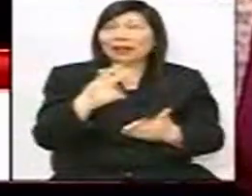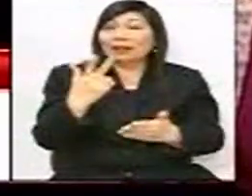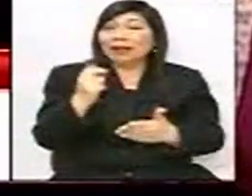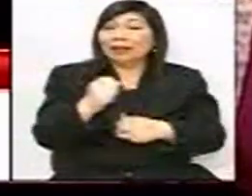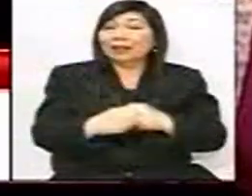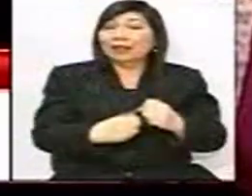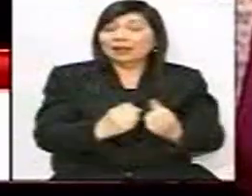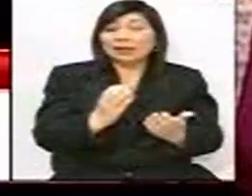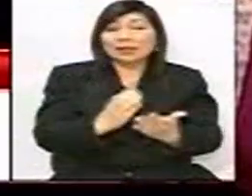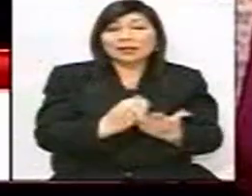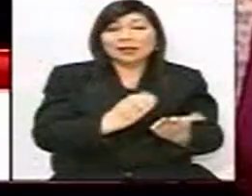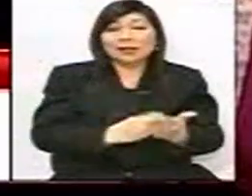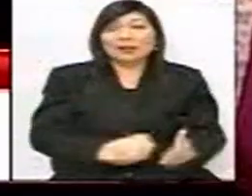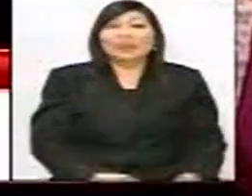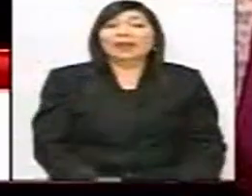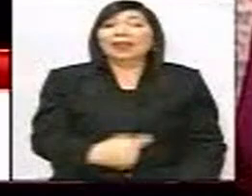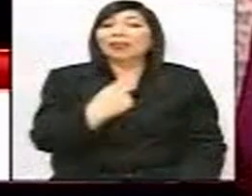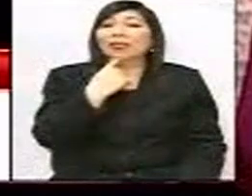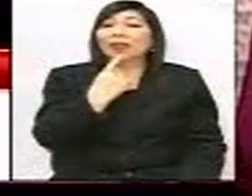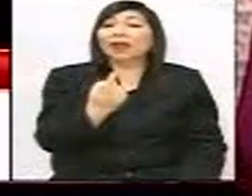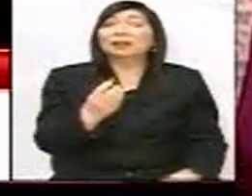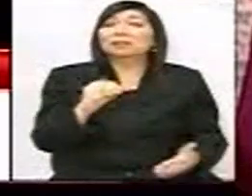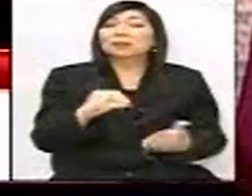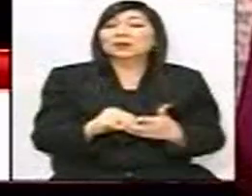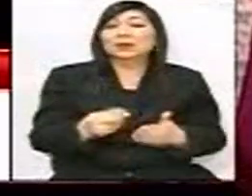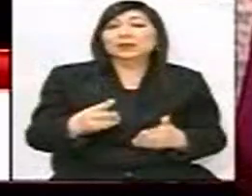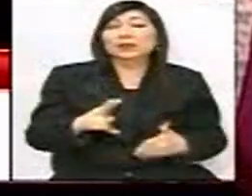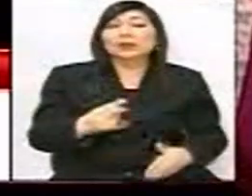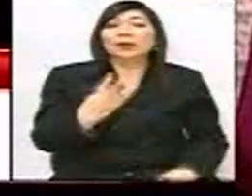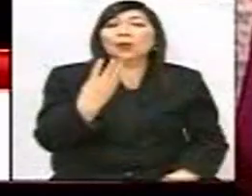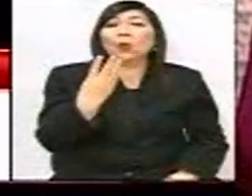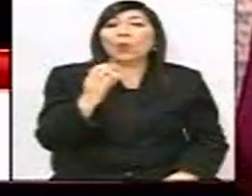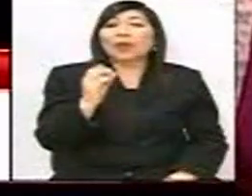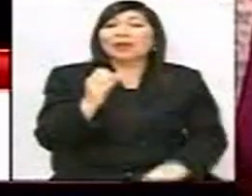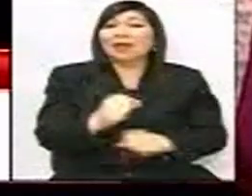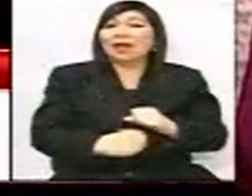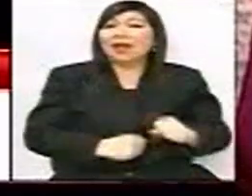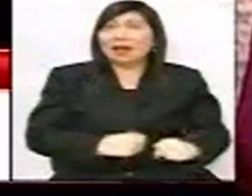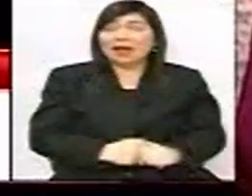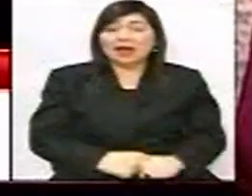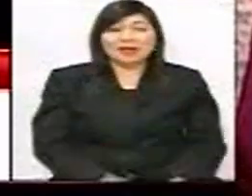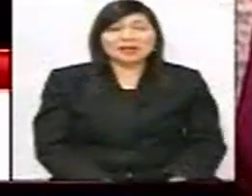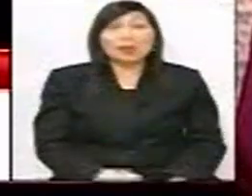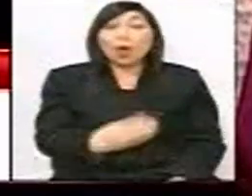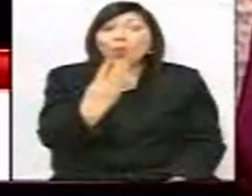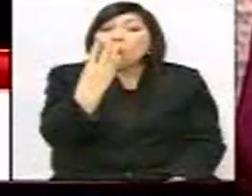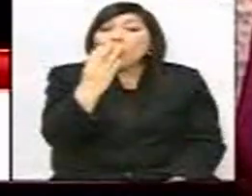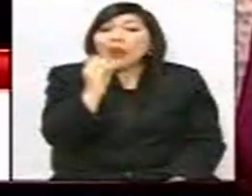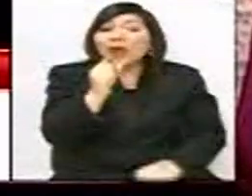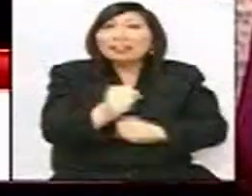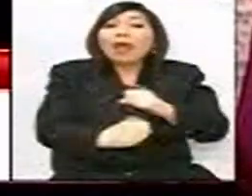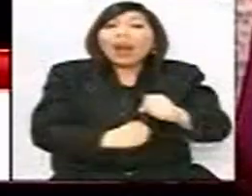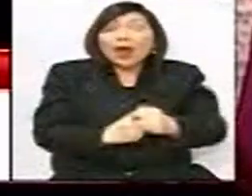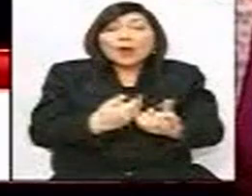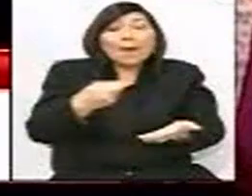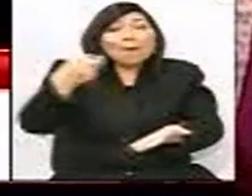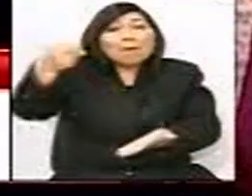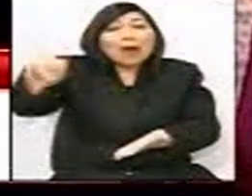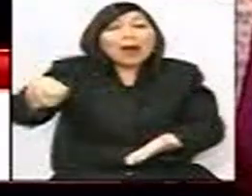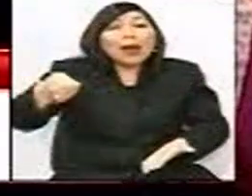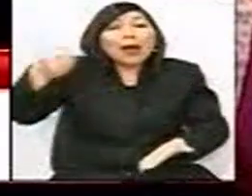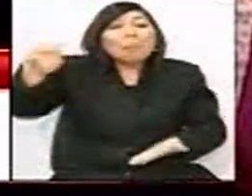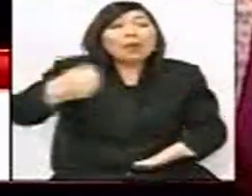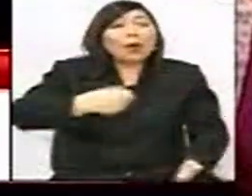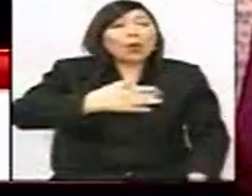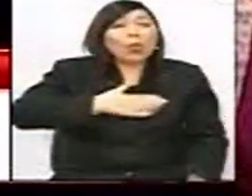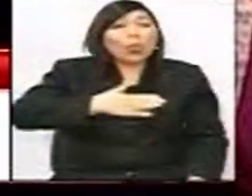30 años la concesión, dijeron, vamos a aumentar 40 años. 40 años. Mire usted, en